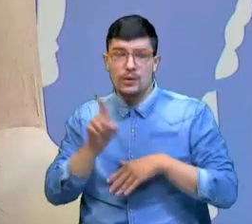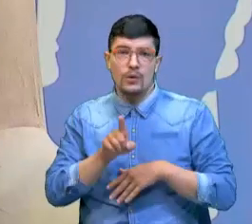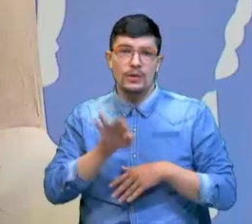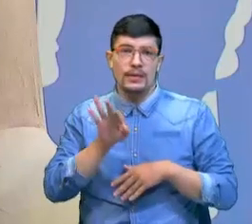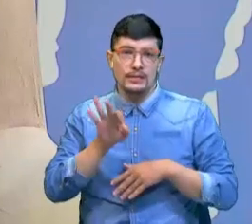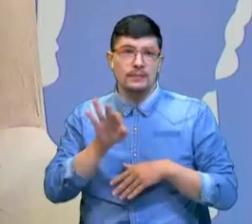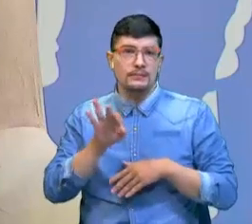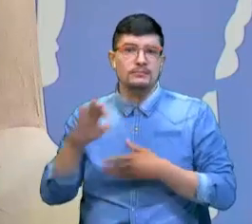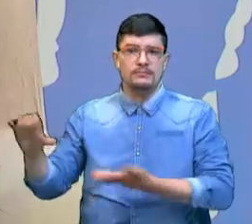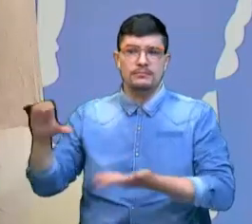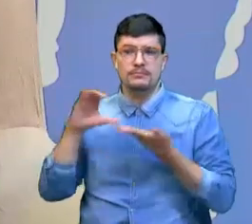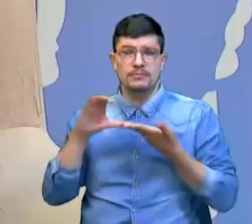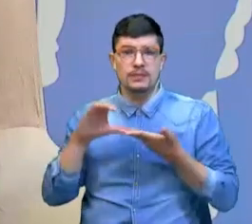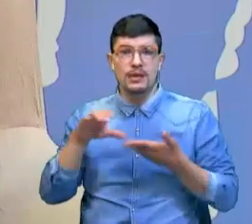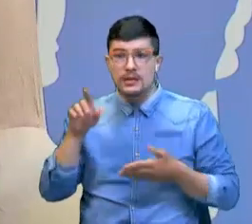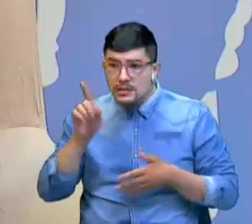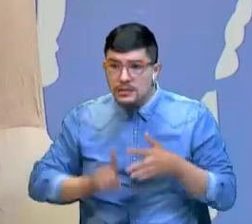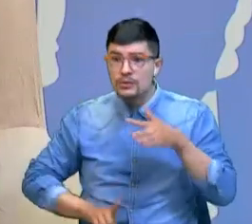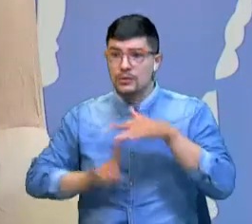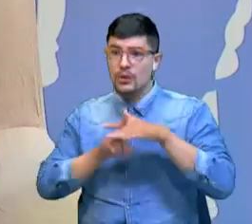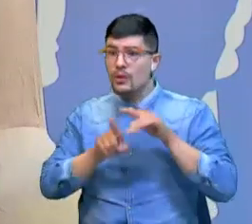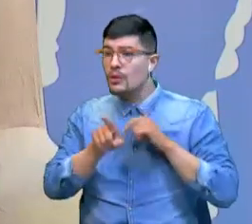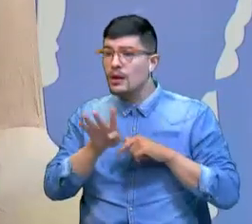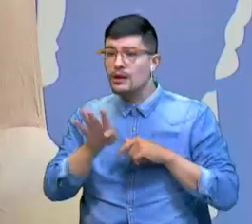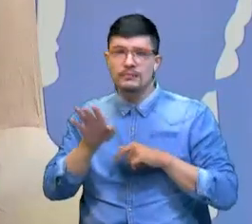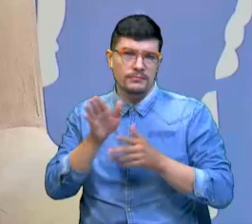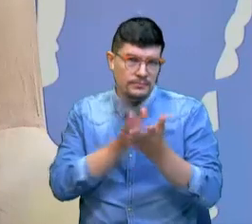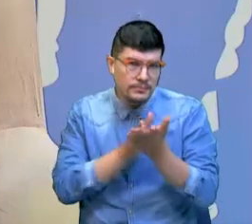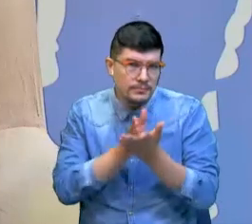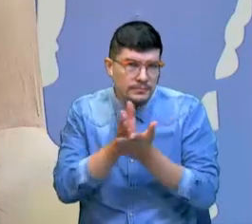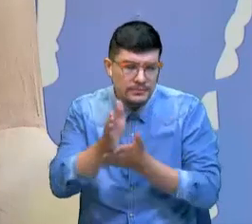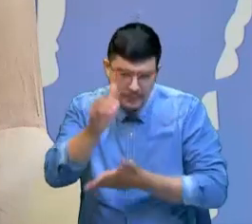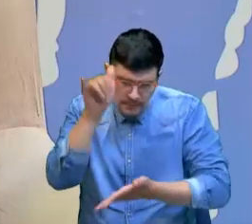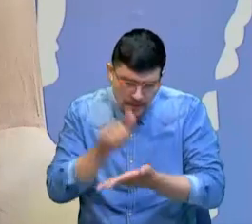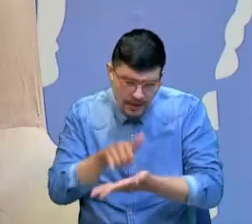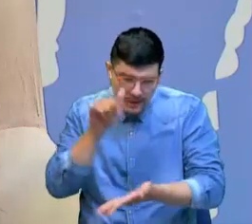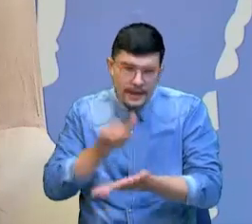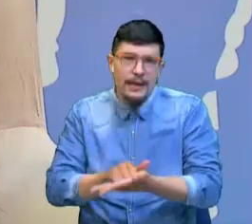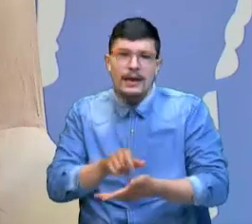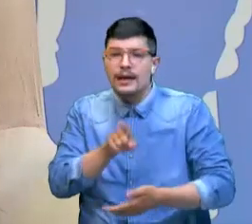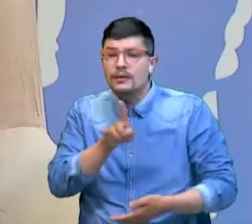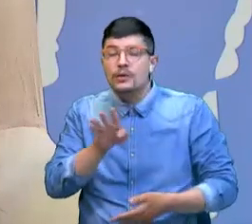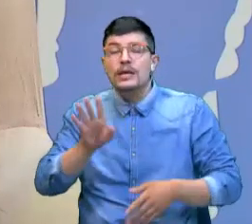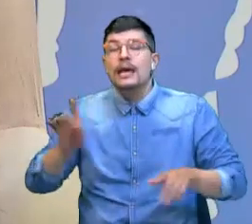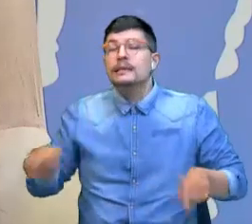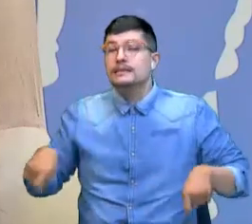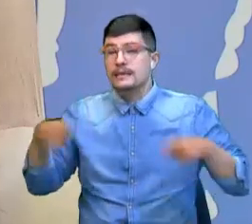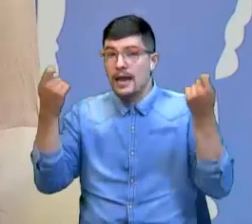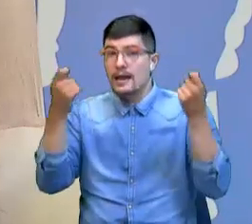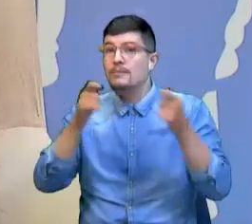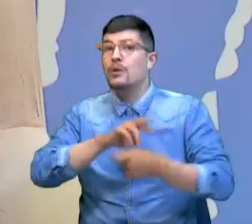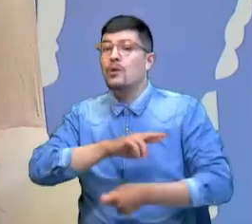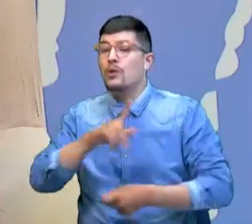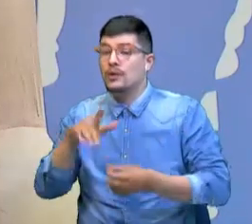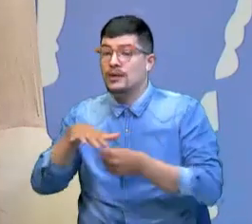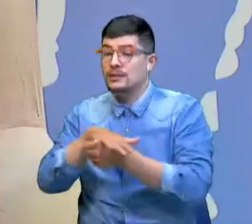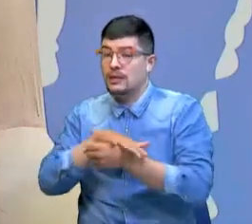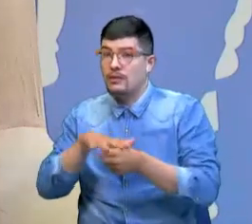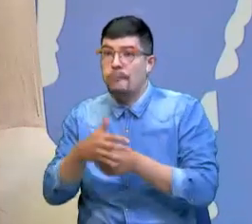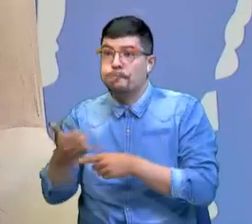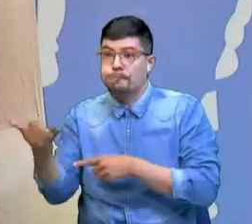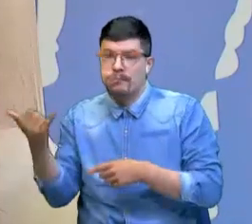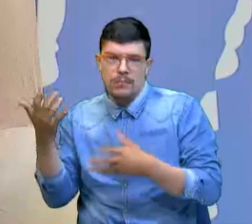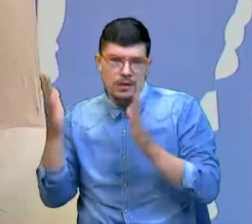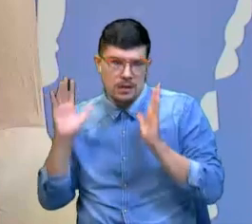13 mesadas. Si nació con 14, va a mantener las 14, salvo, porque hay otras situaciones que se pueden